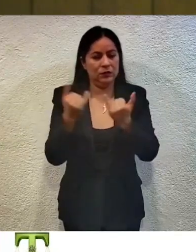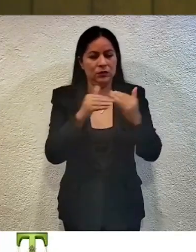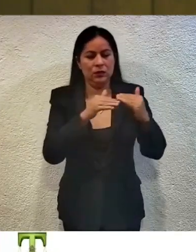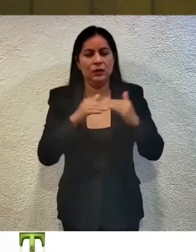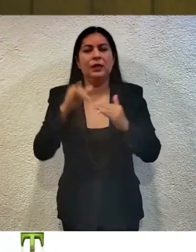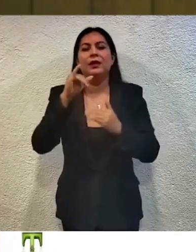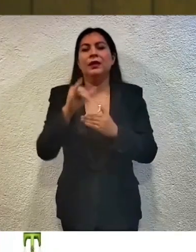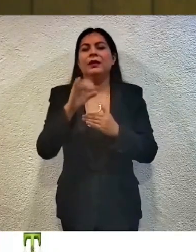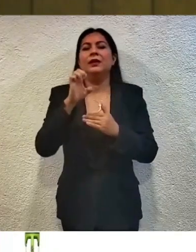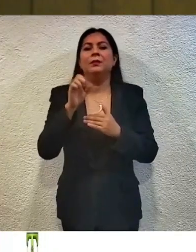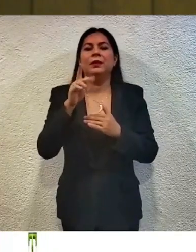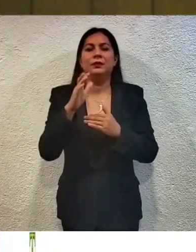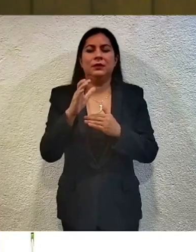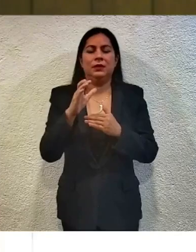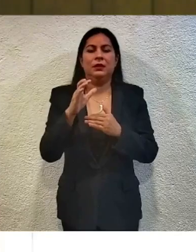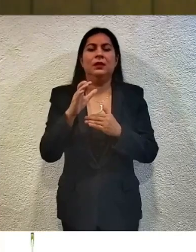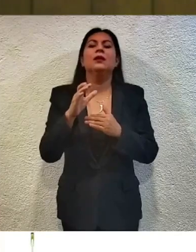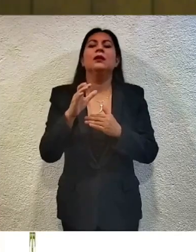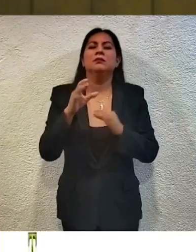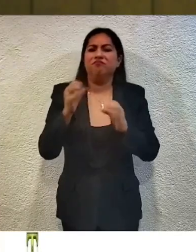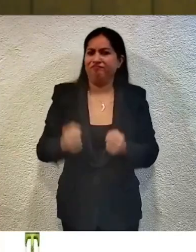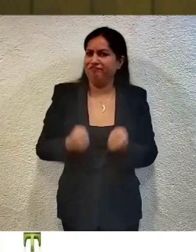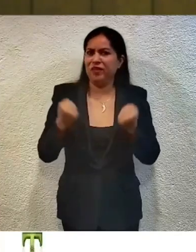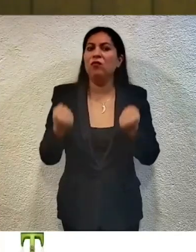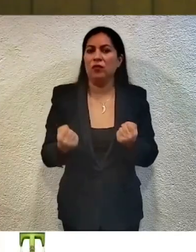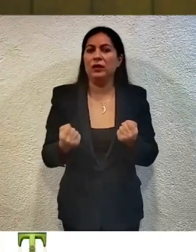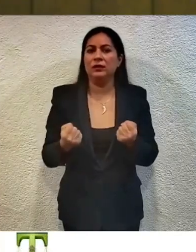Instituto Electoral están firmes.